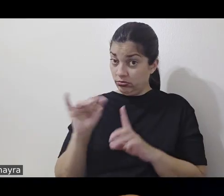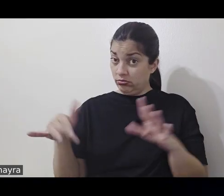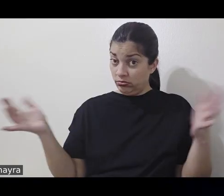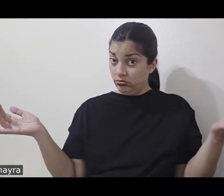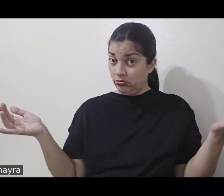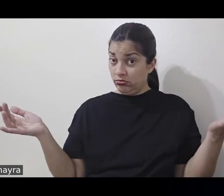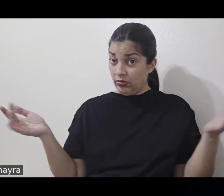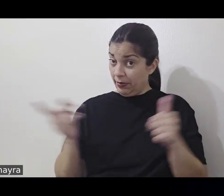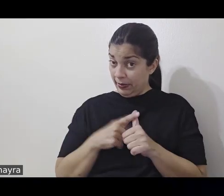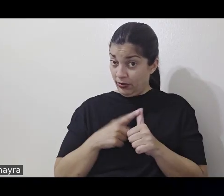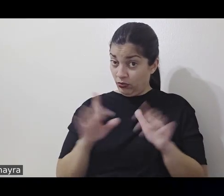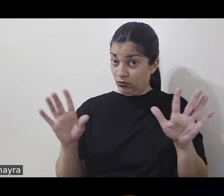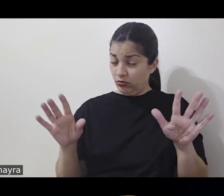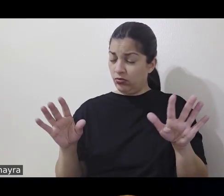de